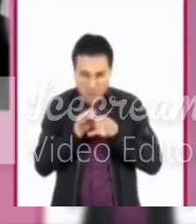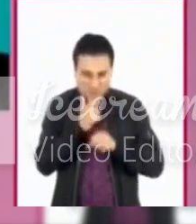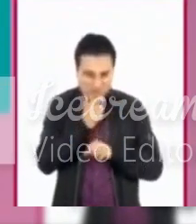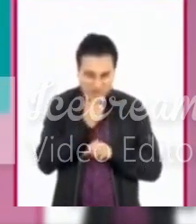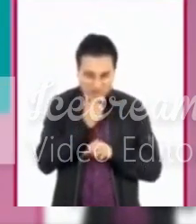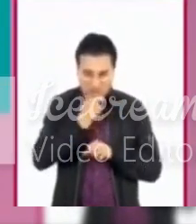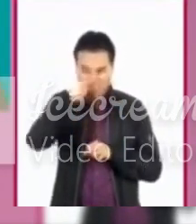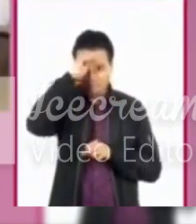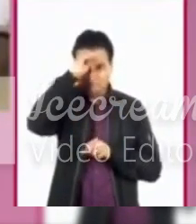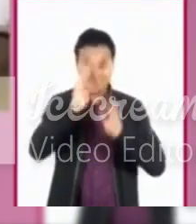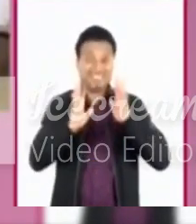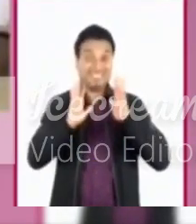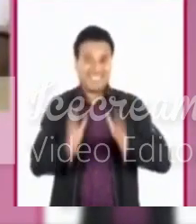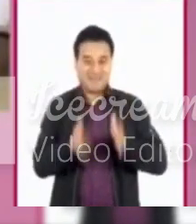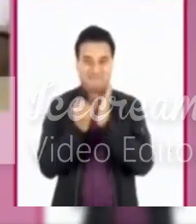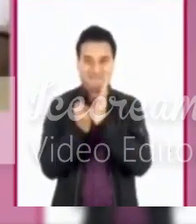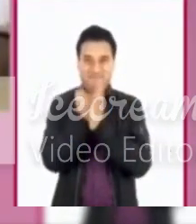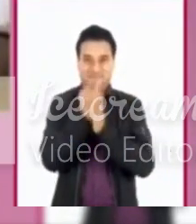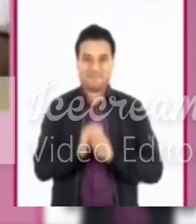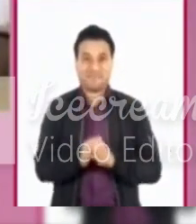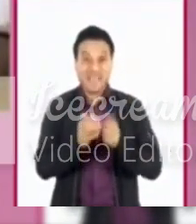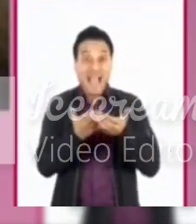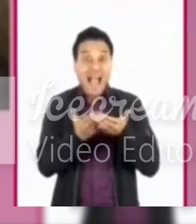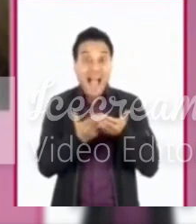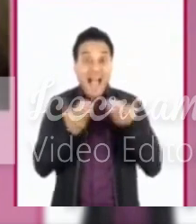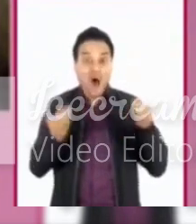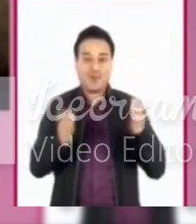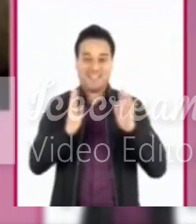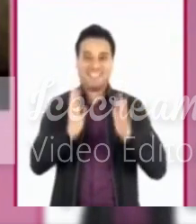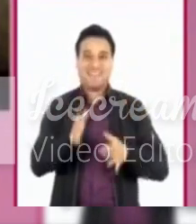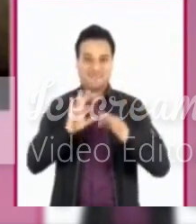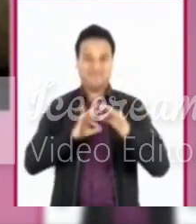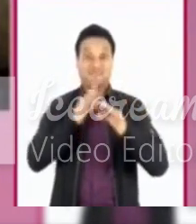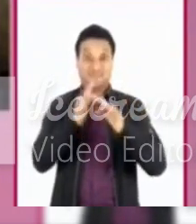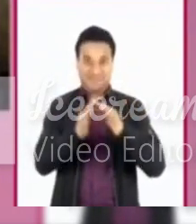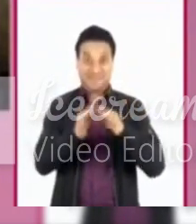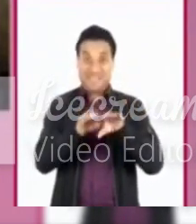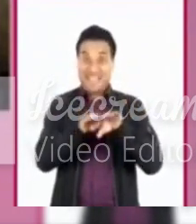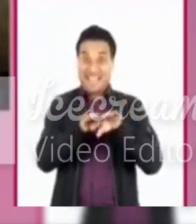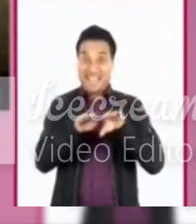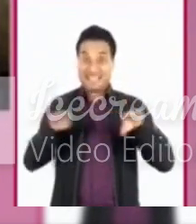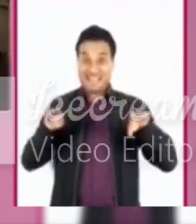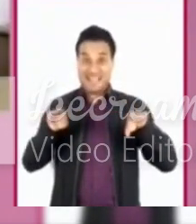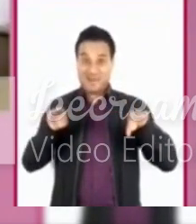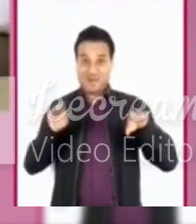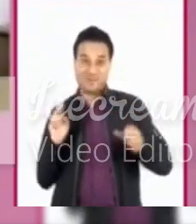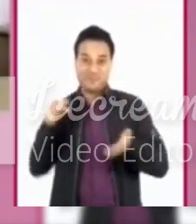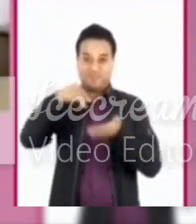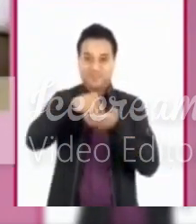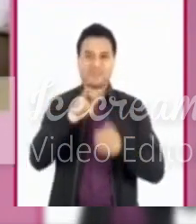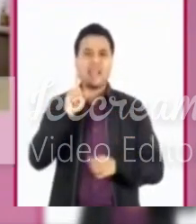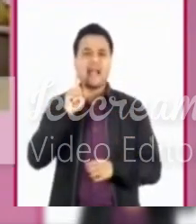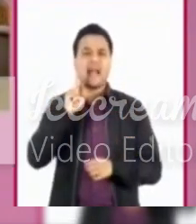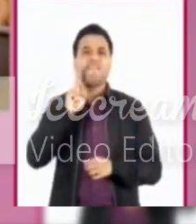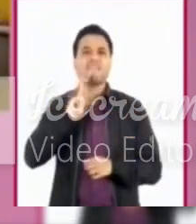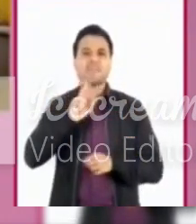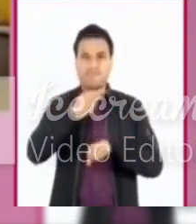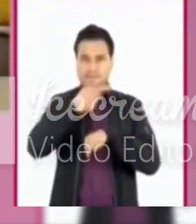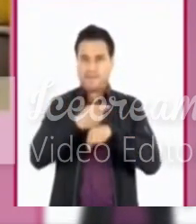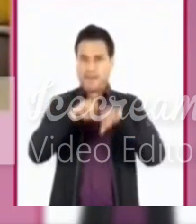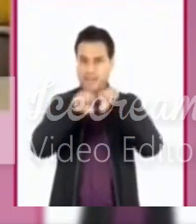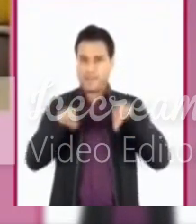cuerpo. Bueno, ahora sí llegó el momento de pasar al escenario. Los del primer equipo, adelante, muchachos.